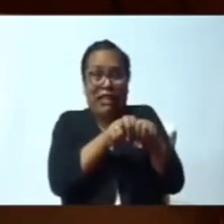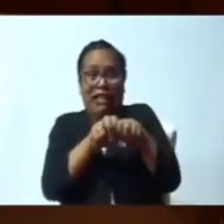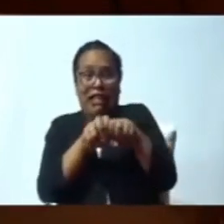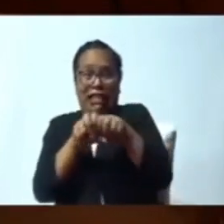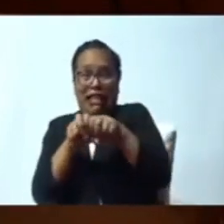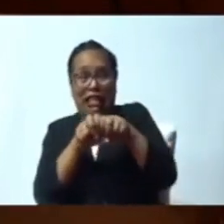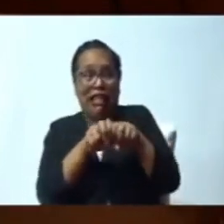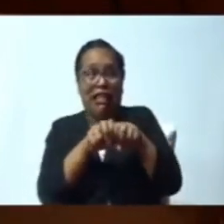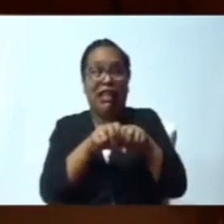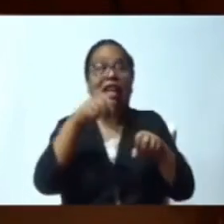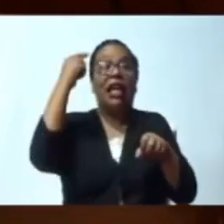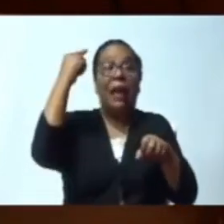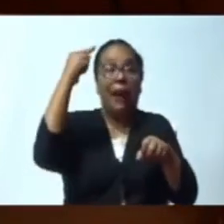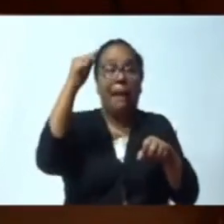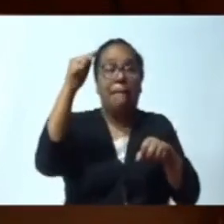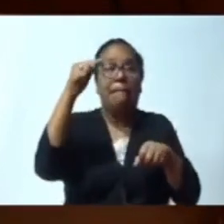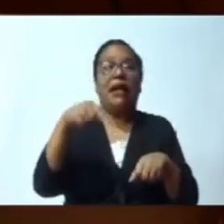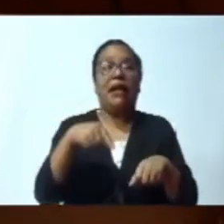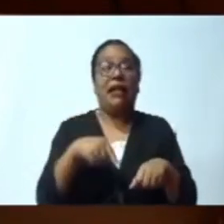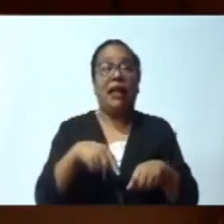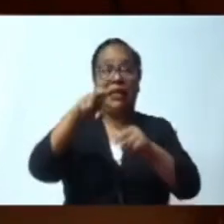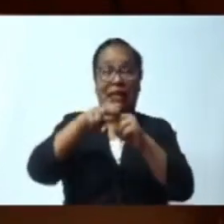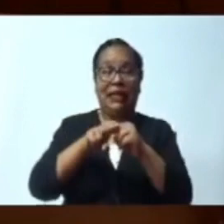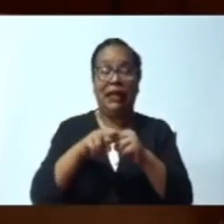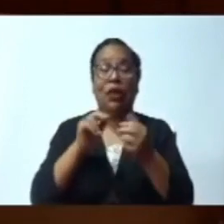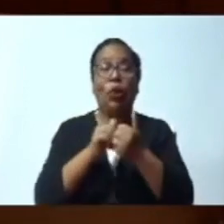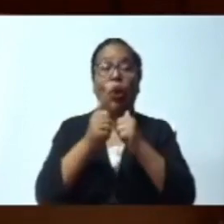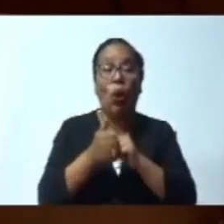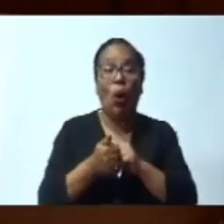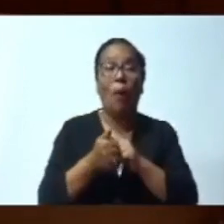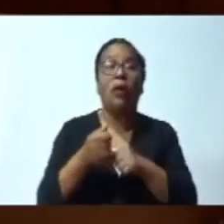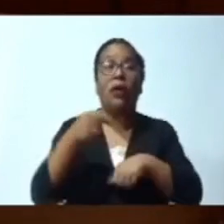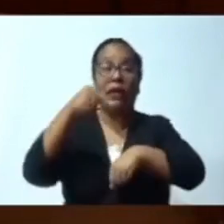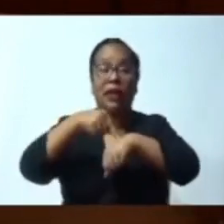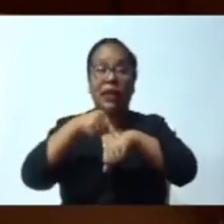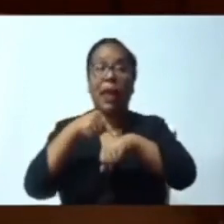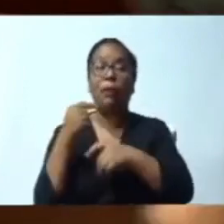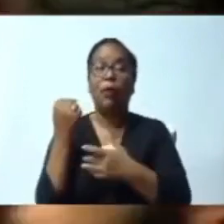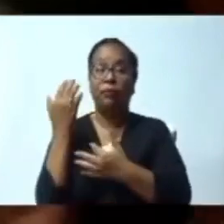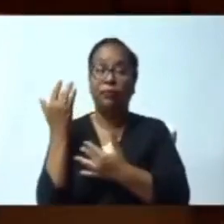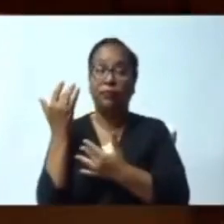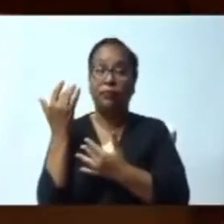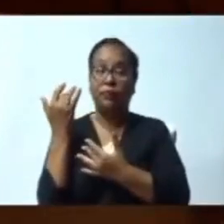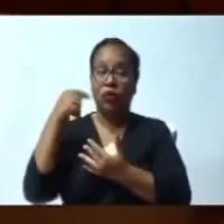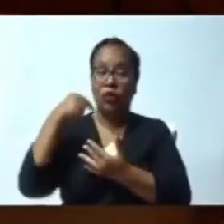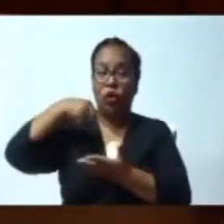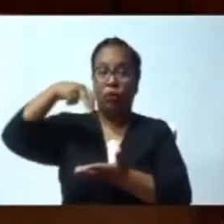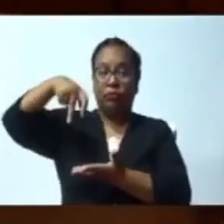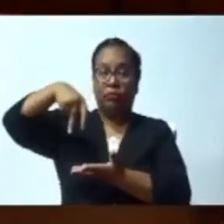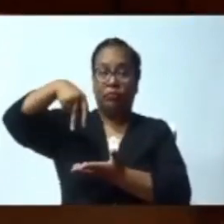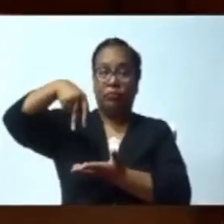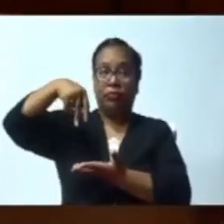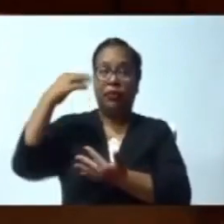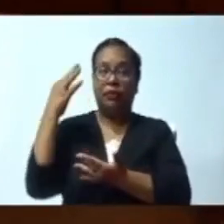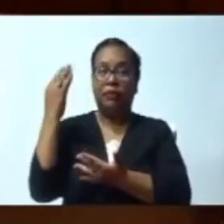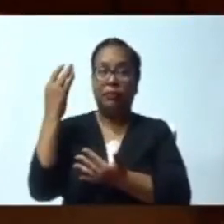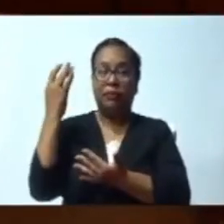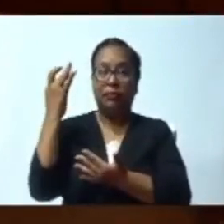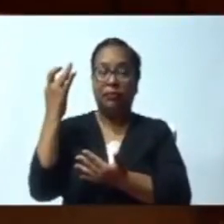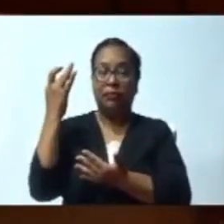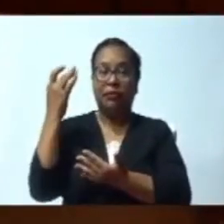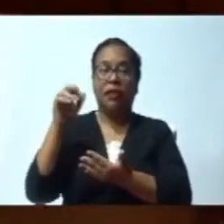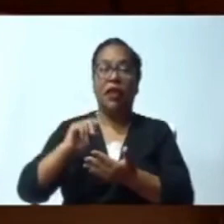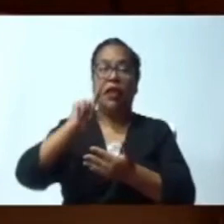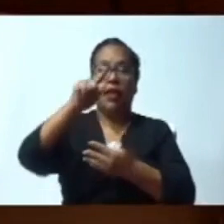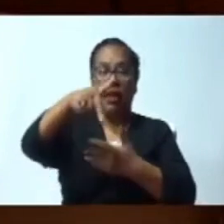teníamos que turnarnos para sentarnos por ratos. Y lo lamentable, señor ministro, es que aún continúa así. Los que terminan y no